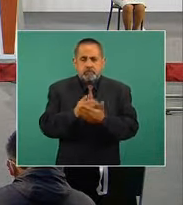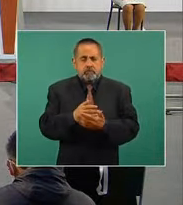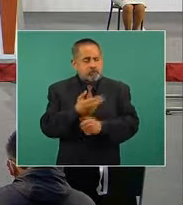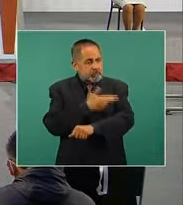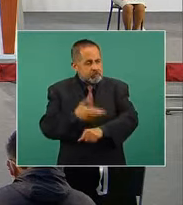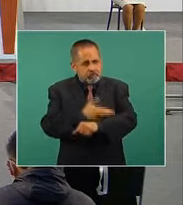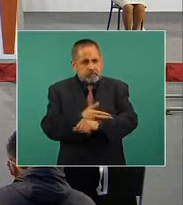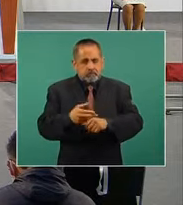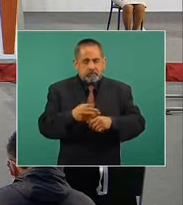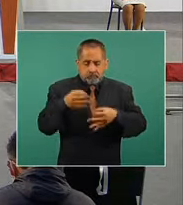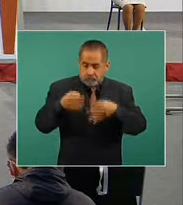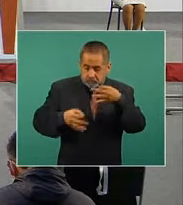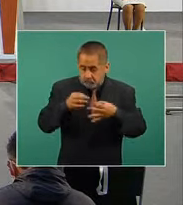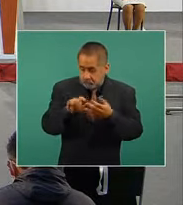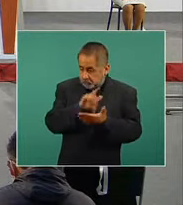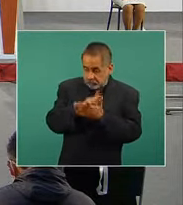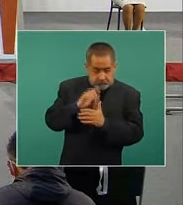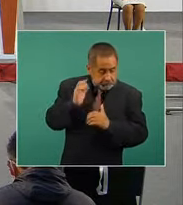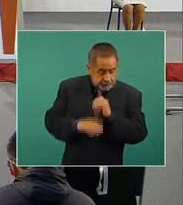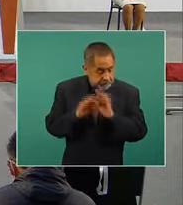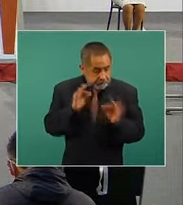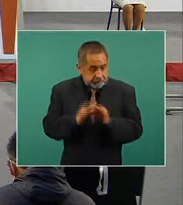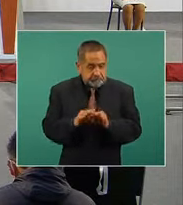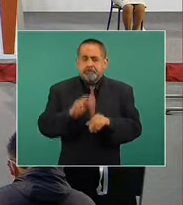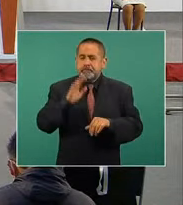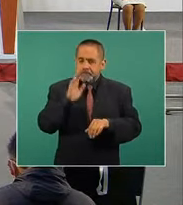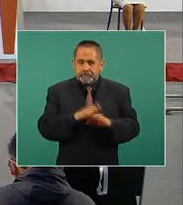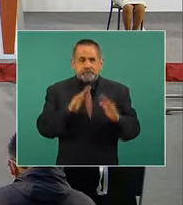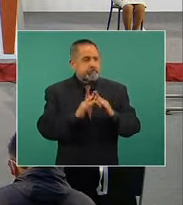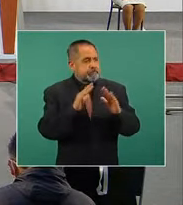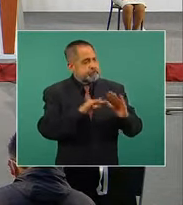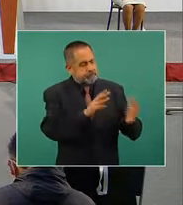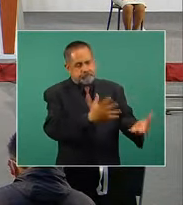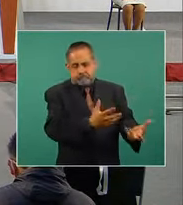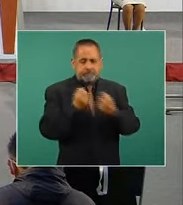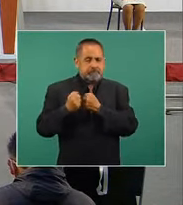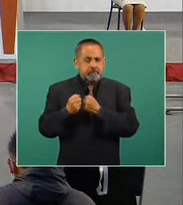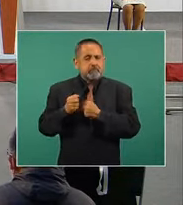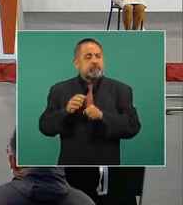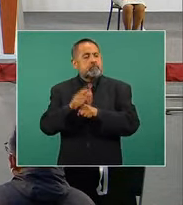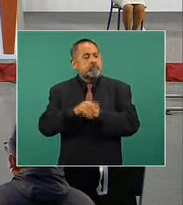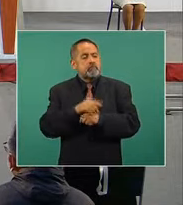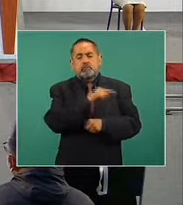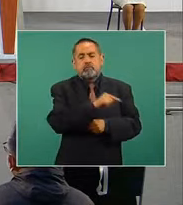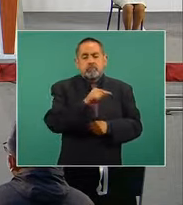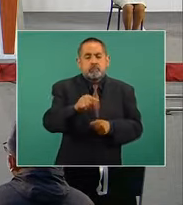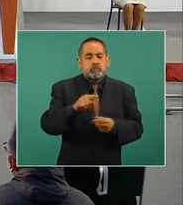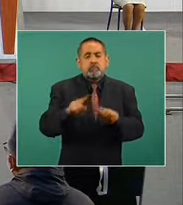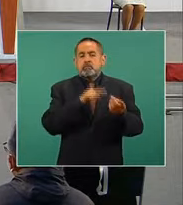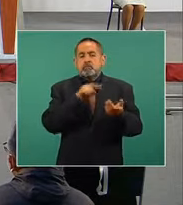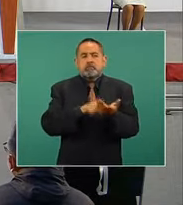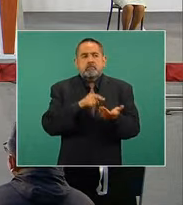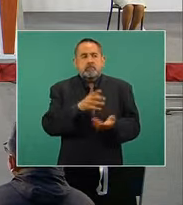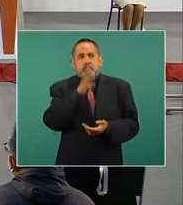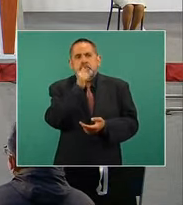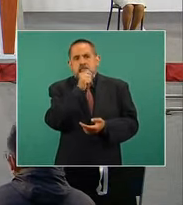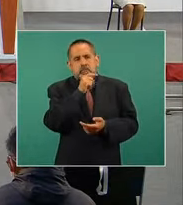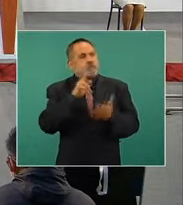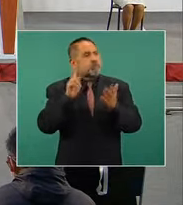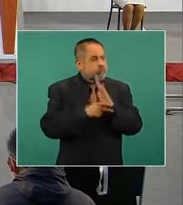lo jurídico, poder recuperar también más viviendas y señalar cuáles son aquellas que están, por ejemplo, en zonas de riesgo que ya no se pueden